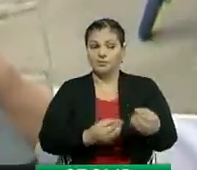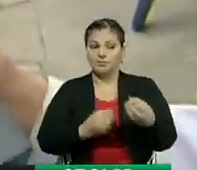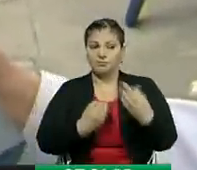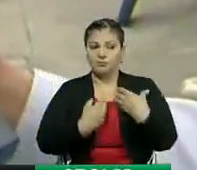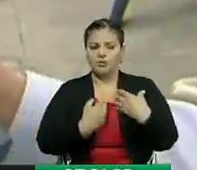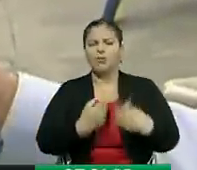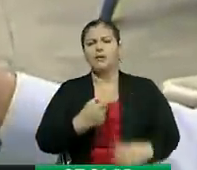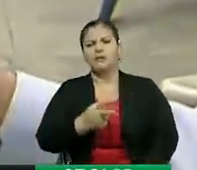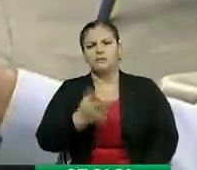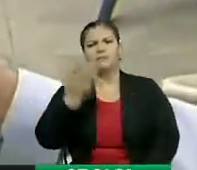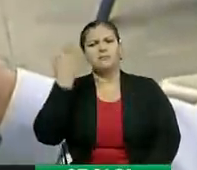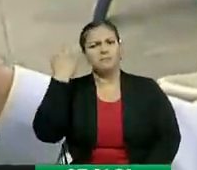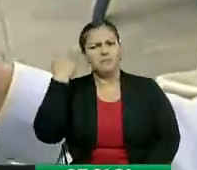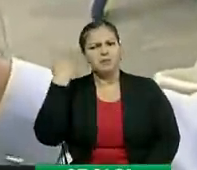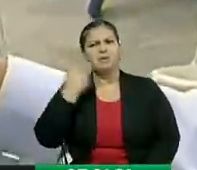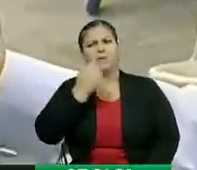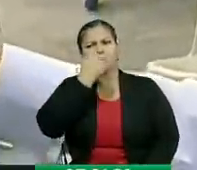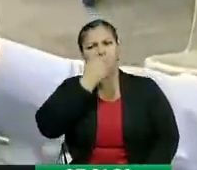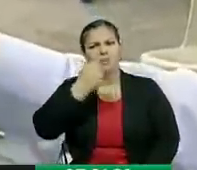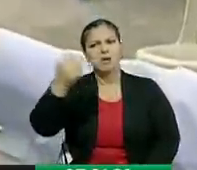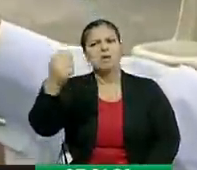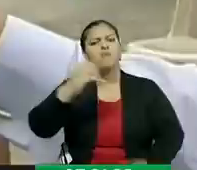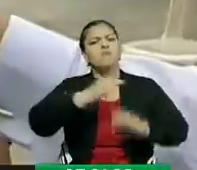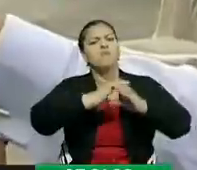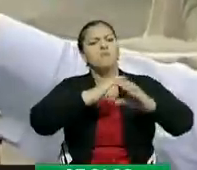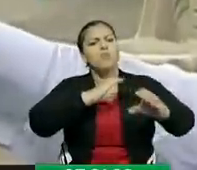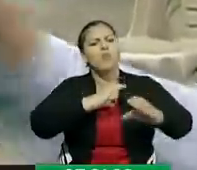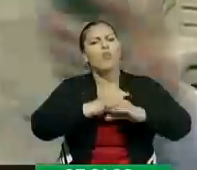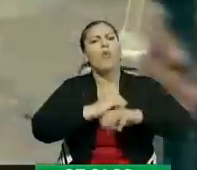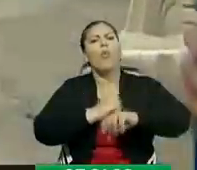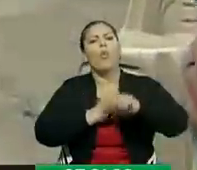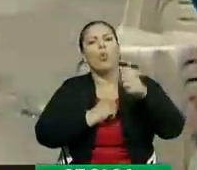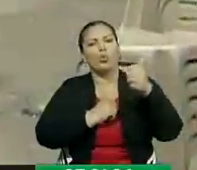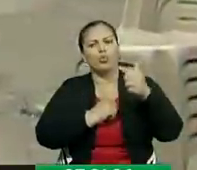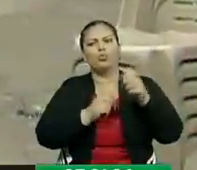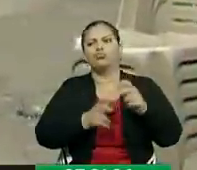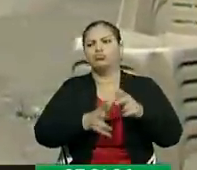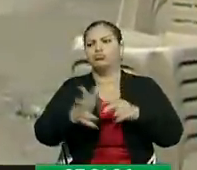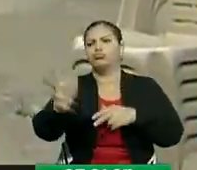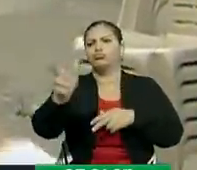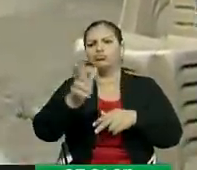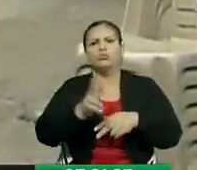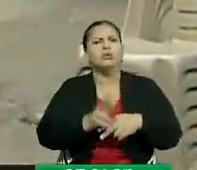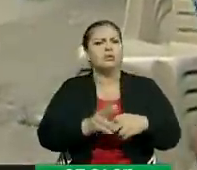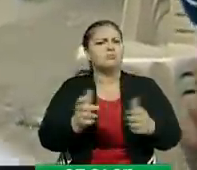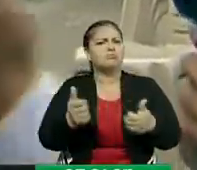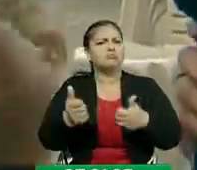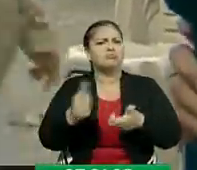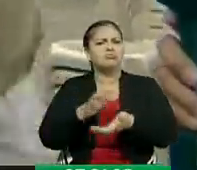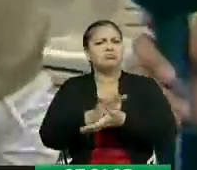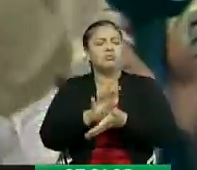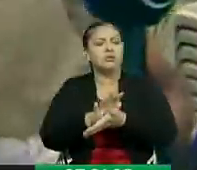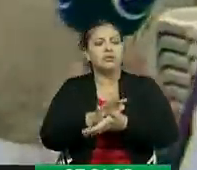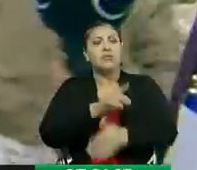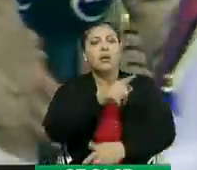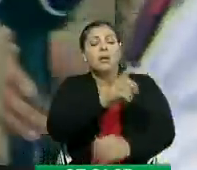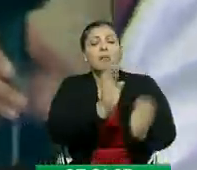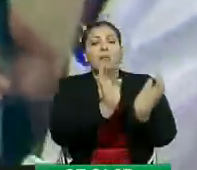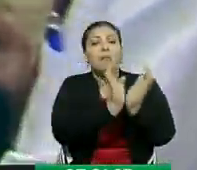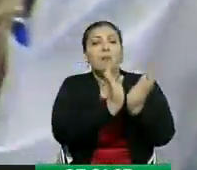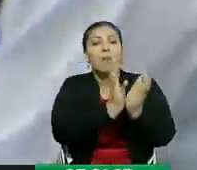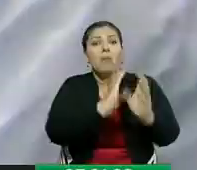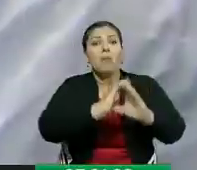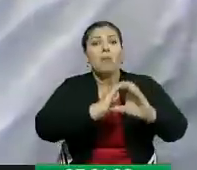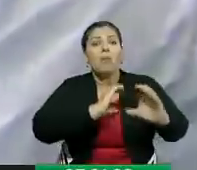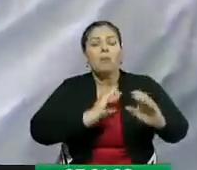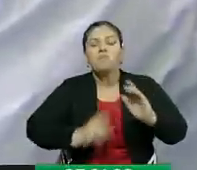cooperativa del Señor de los Milagros y pasó lo que pasó. Sabemos que el cuerpo ustedes lo trasladaron desde el estadio alrededor de las